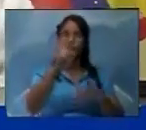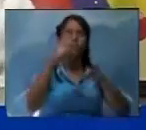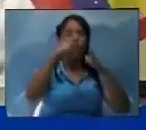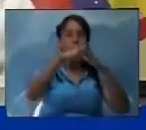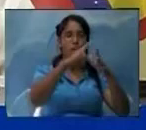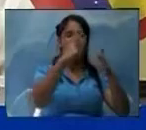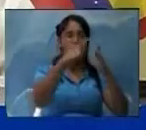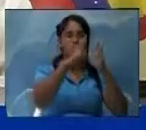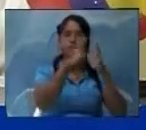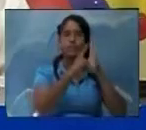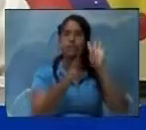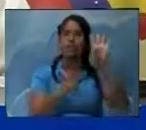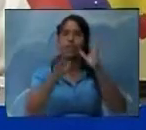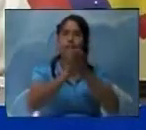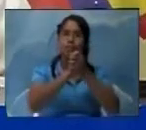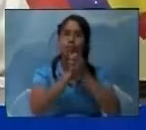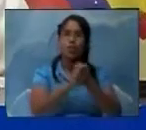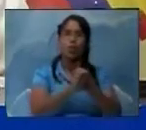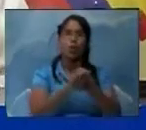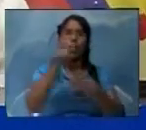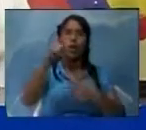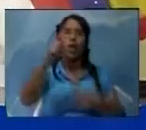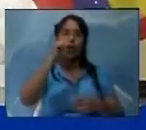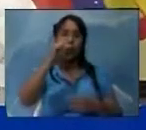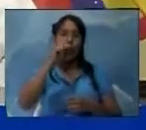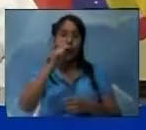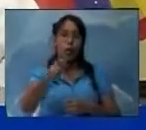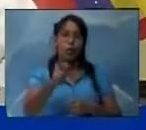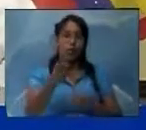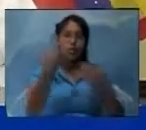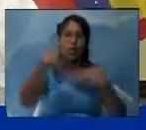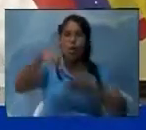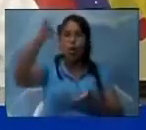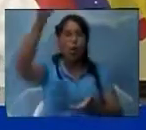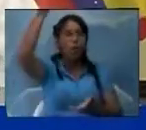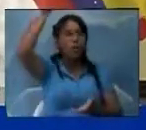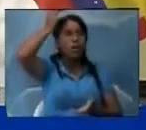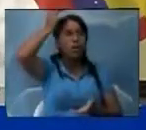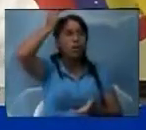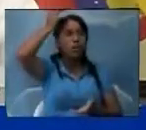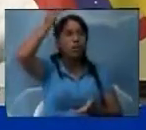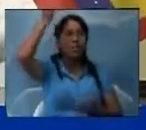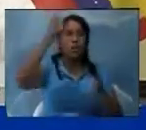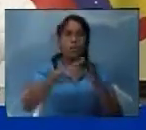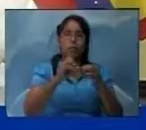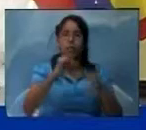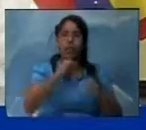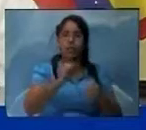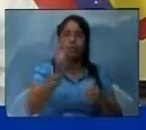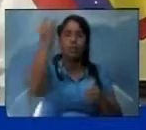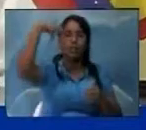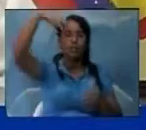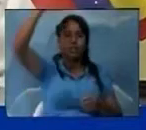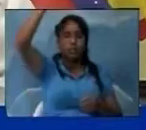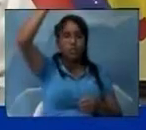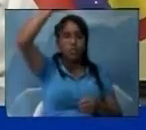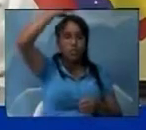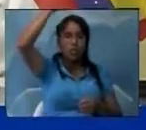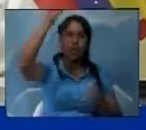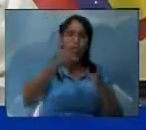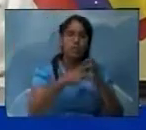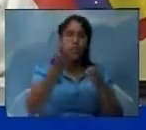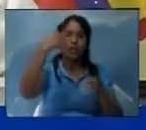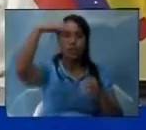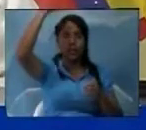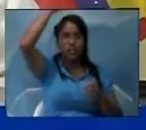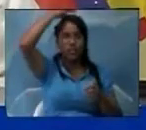y Abednego. Estos varones, oh rey, oiga esto, mire, estos varones, oh rey,